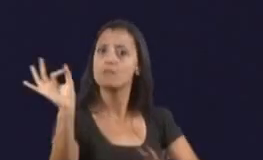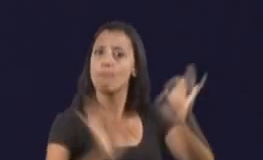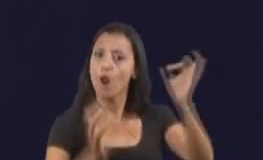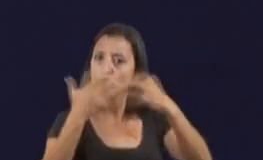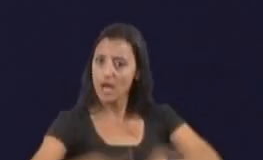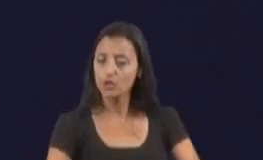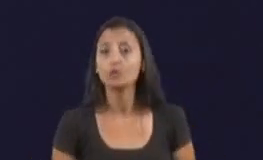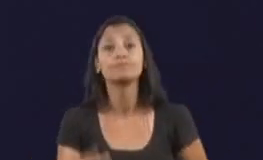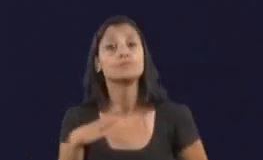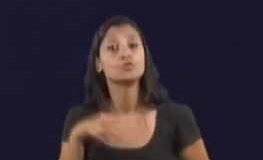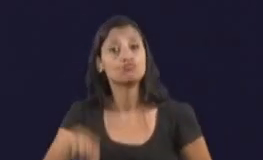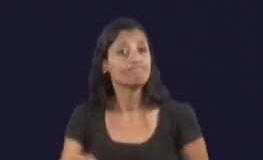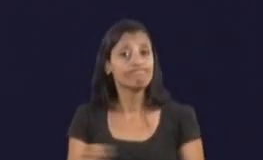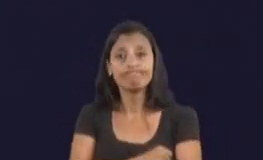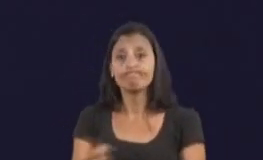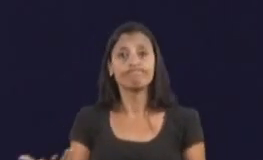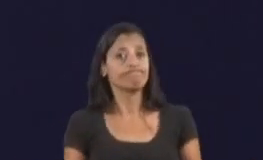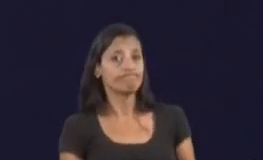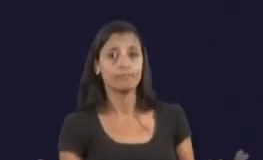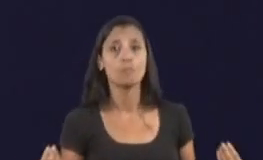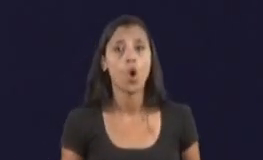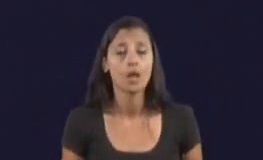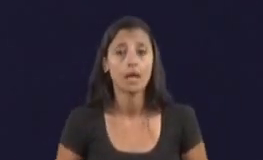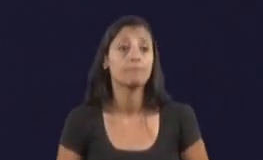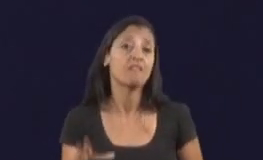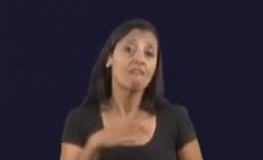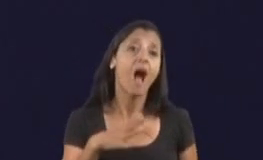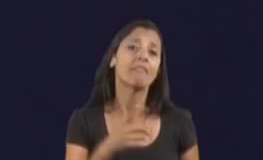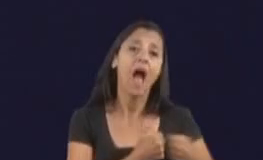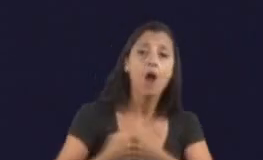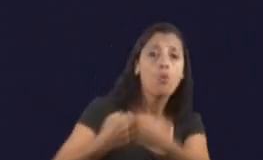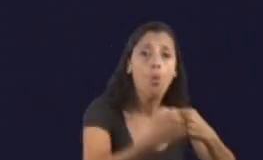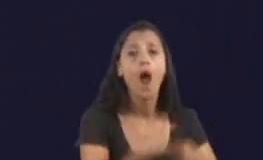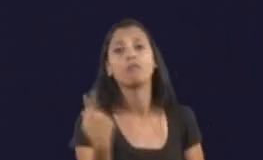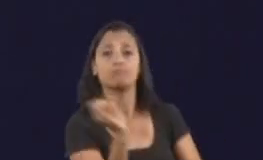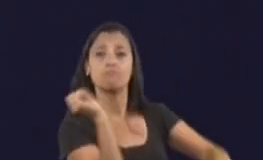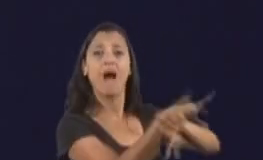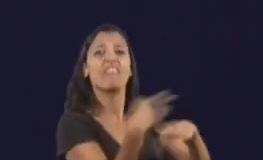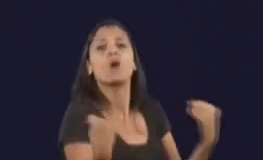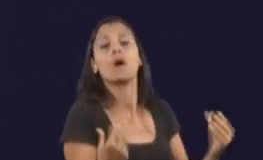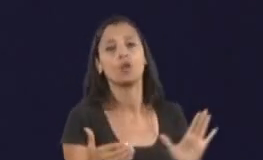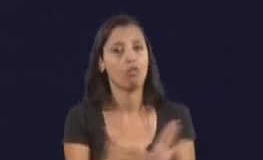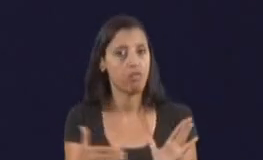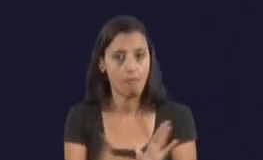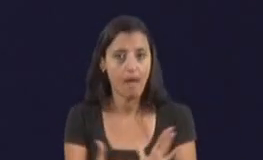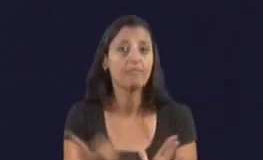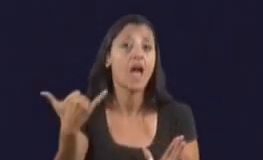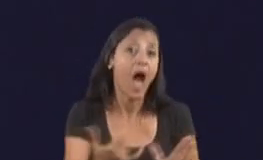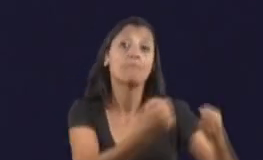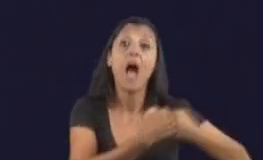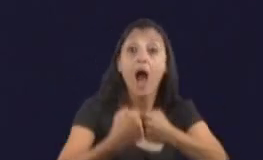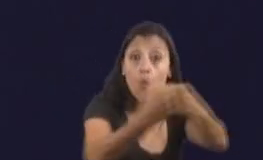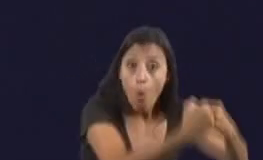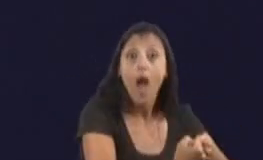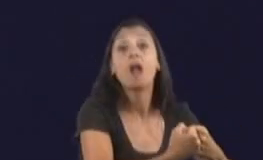Todavía no hay ninguna definición porque los consensos, por supuesto que eso se va a enviar en tanto y en cuanto existan los consensos